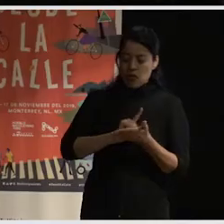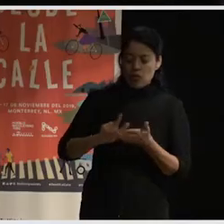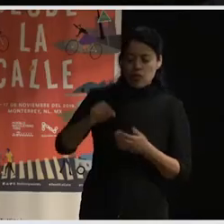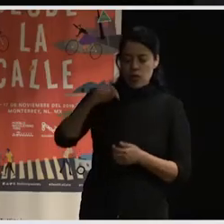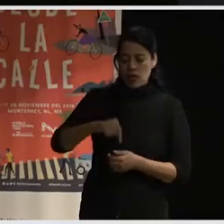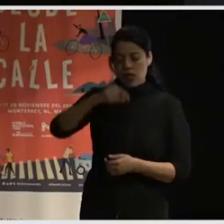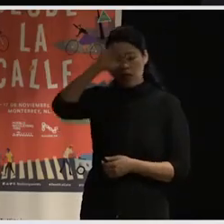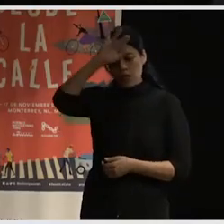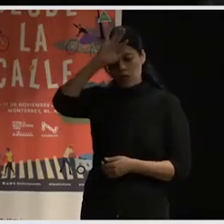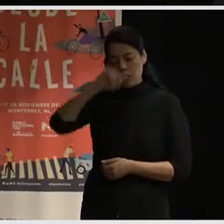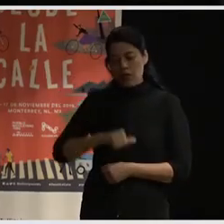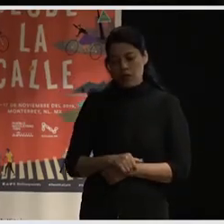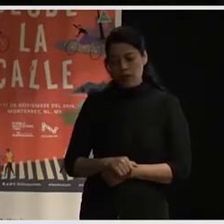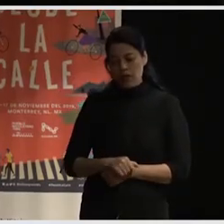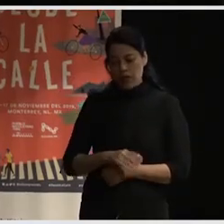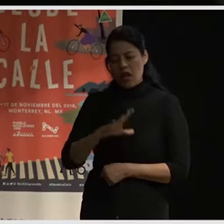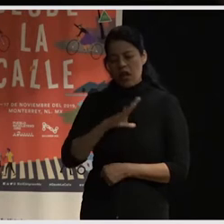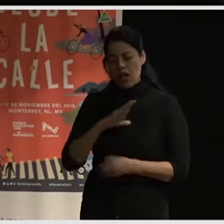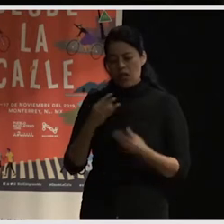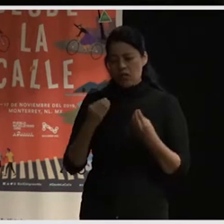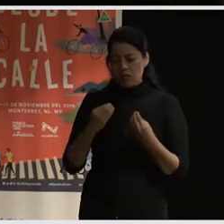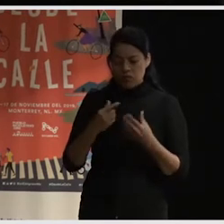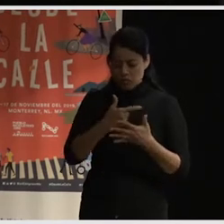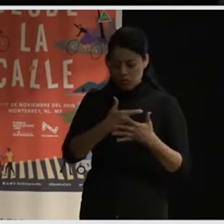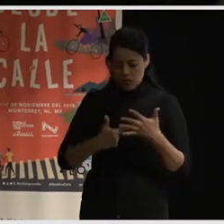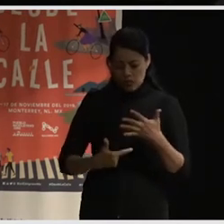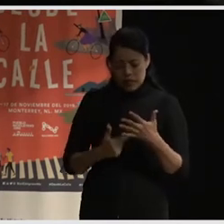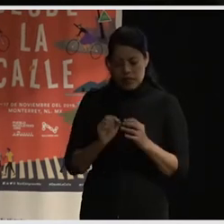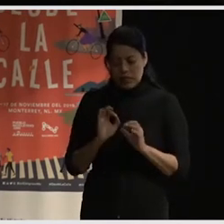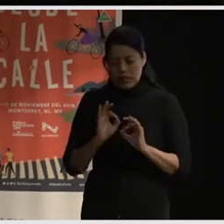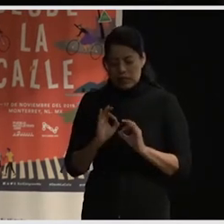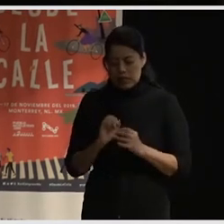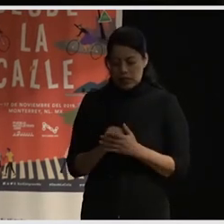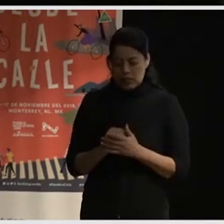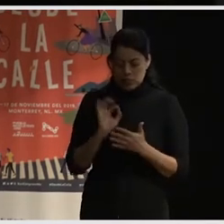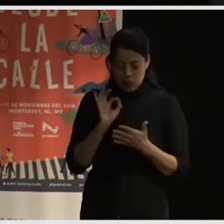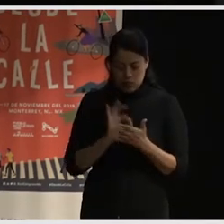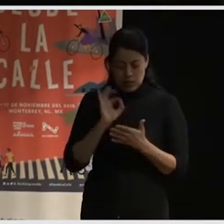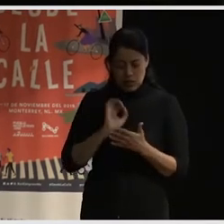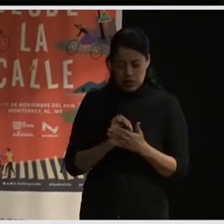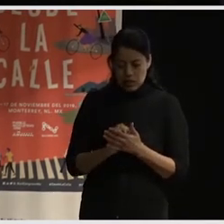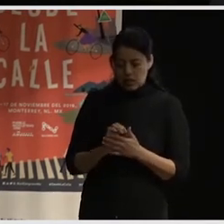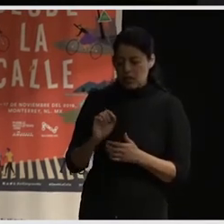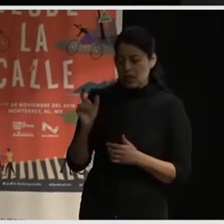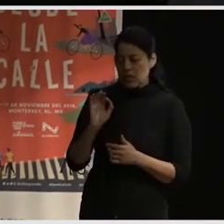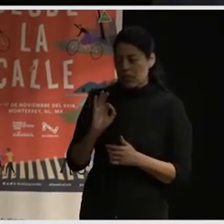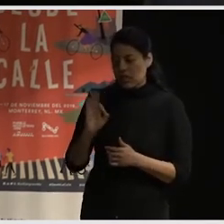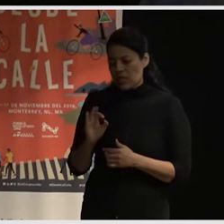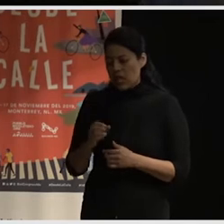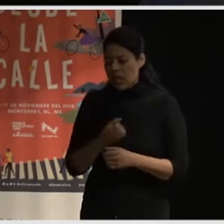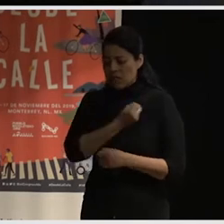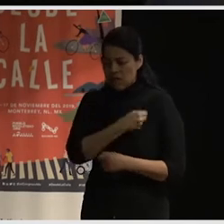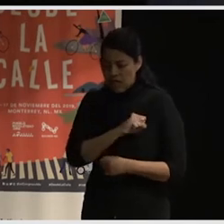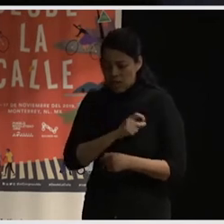y pues ahí pueden hay muchísimas aristas que podrían estar tocando desde las consecuencias hacia la salud desde las